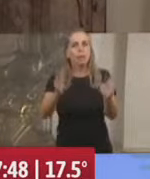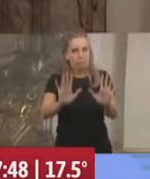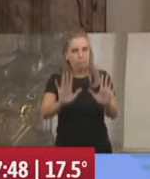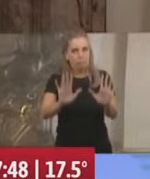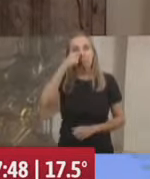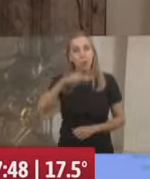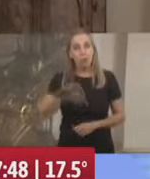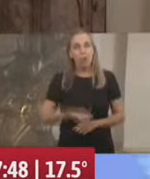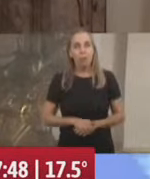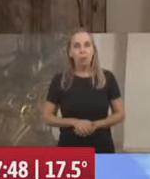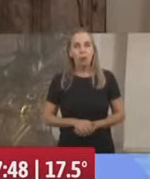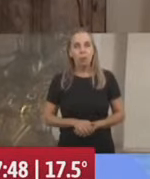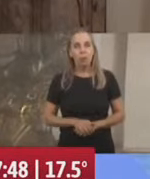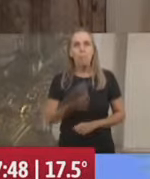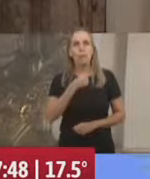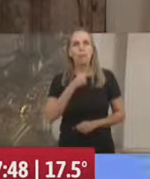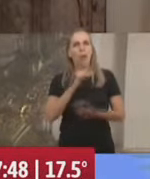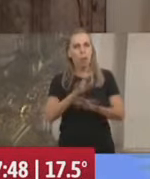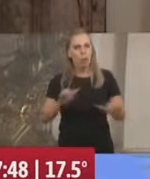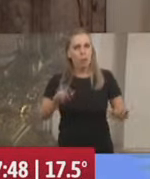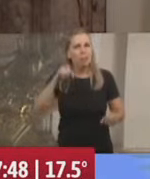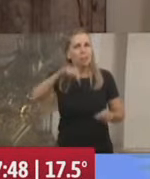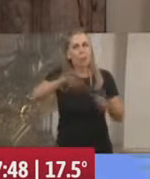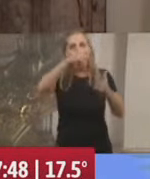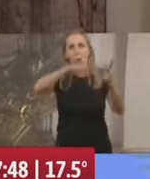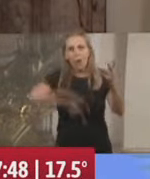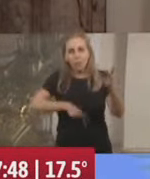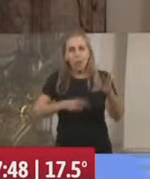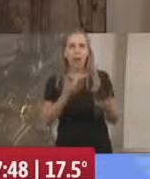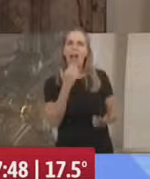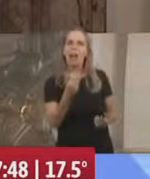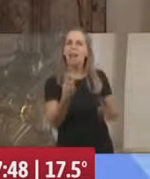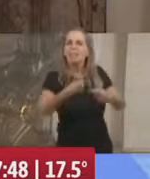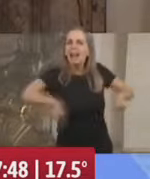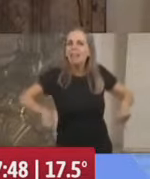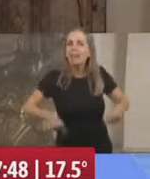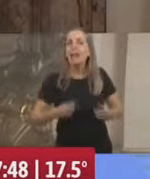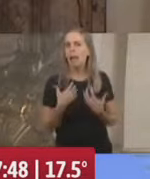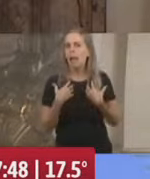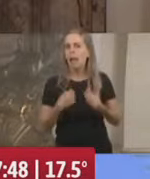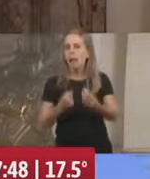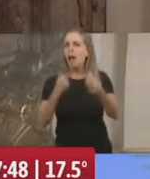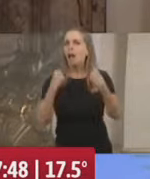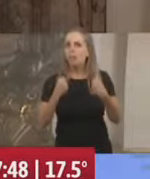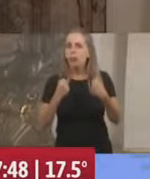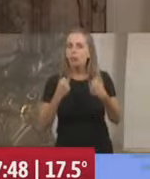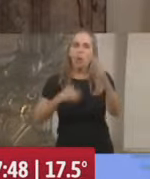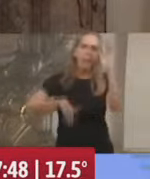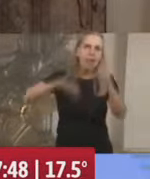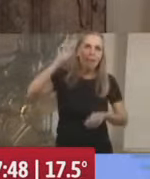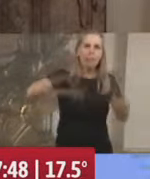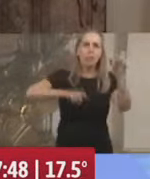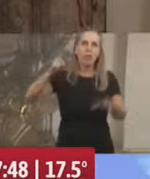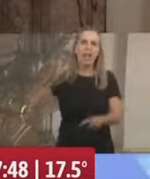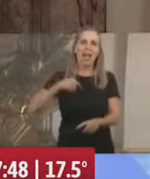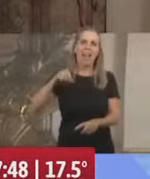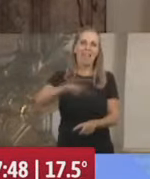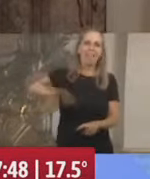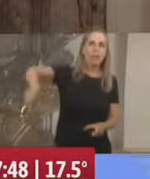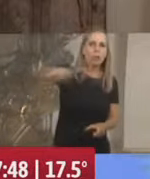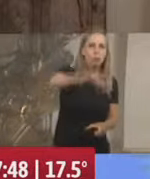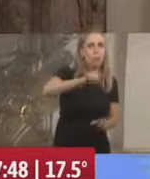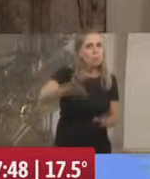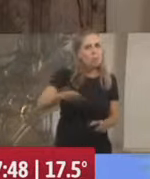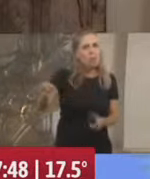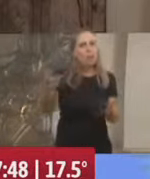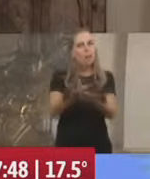lo hizo un sector de gobierno. Sí, exacto. Vos ya tuviste tu oportunidad. Claramente. No te fue bien, sos una persona honorable, súper agradecido, ahora es nuestro turno. Ahora